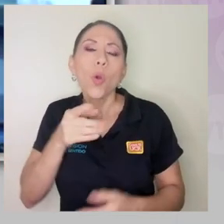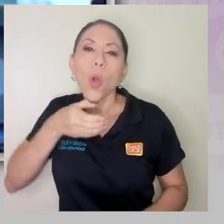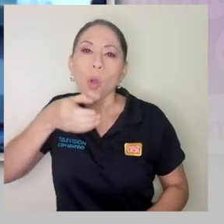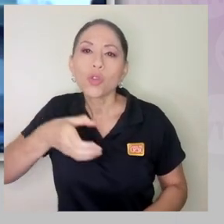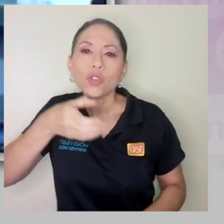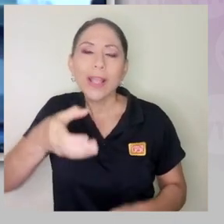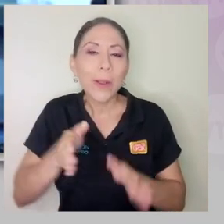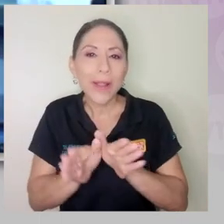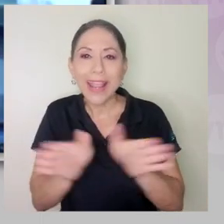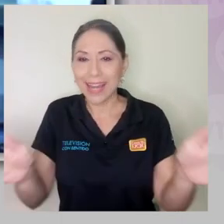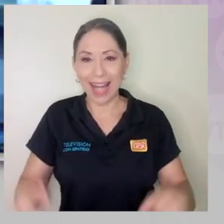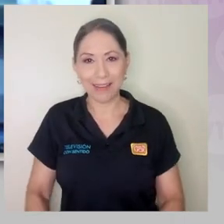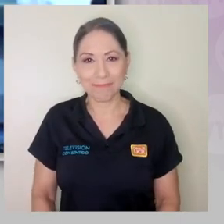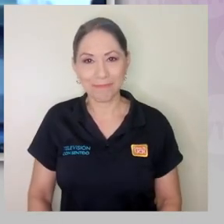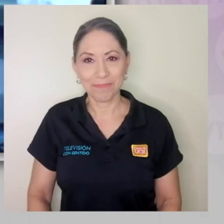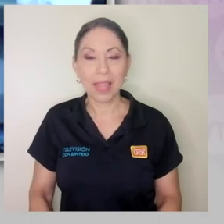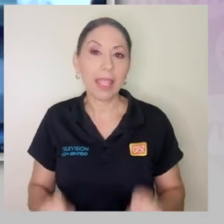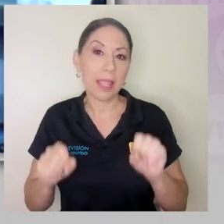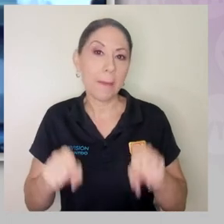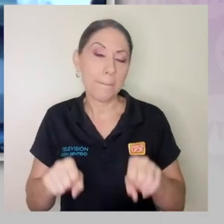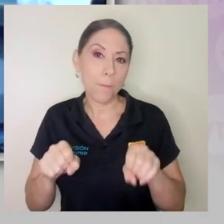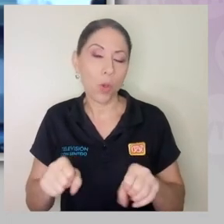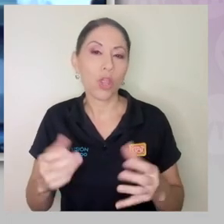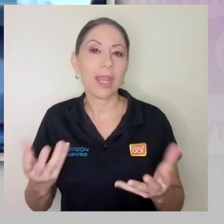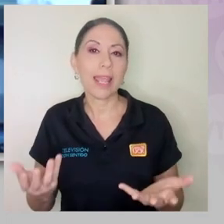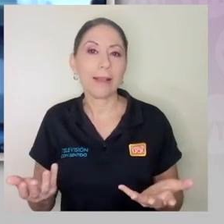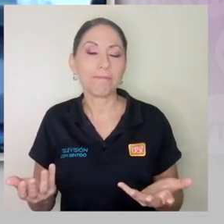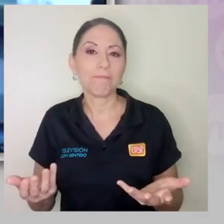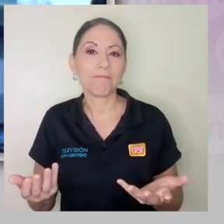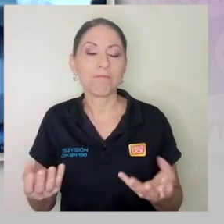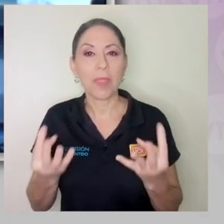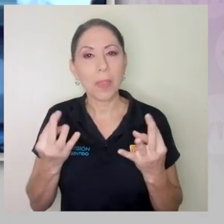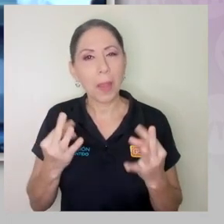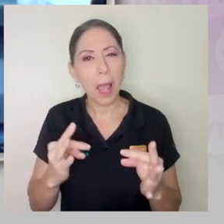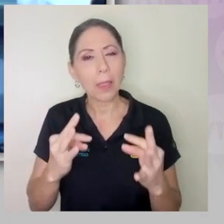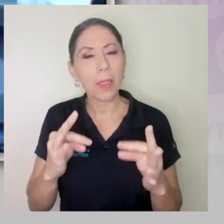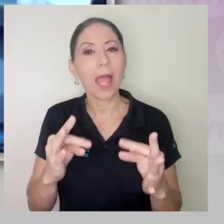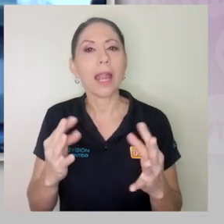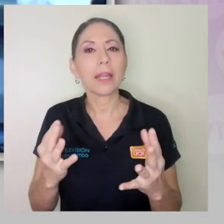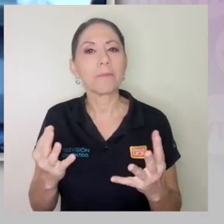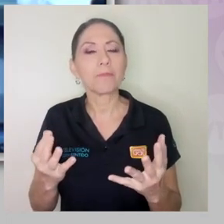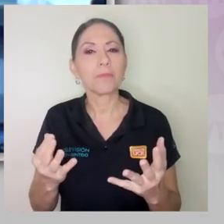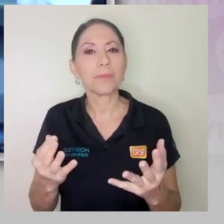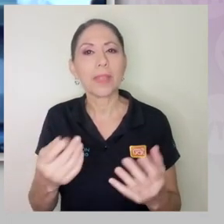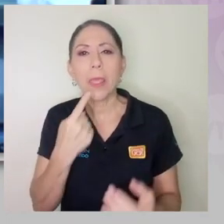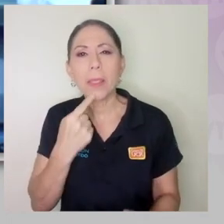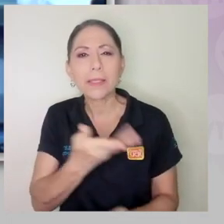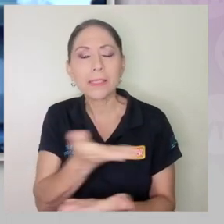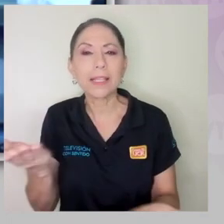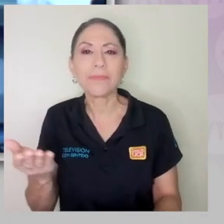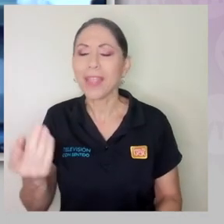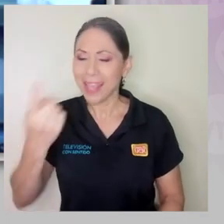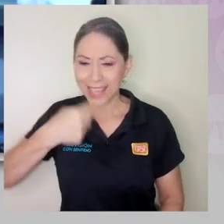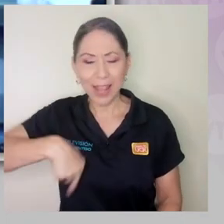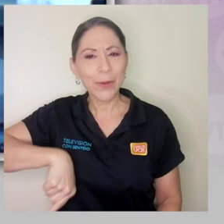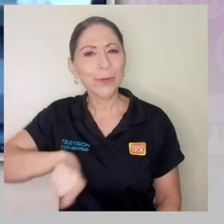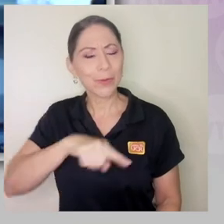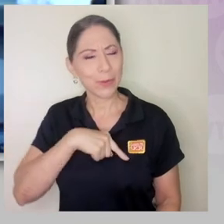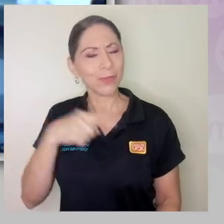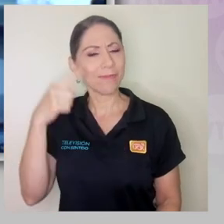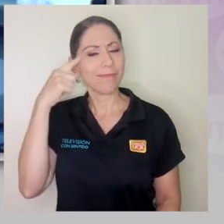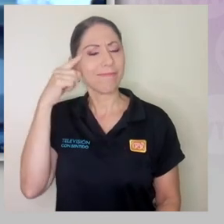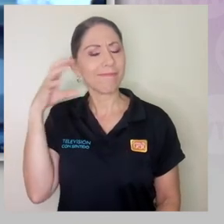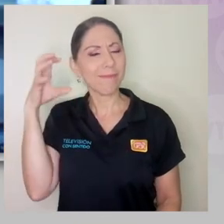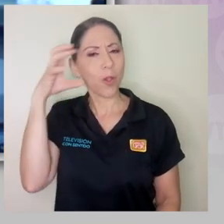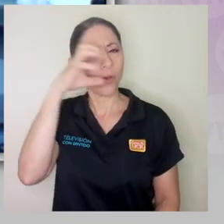un consejo en general que podría tratar de emitir es que nos volvamos más